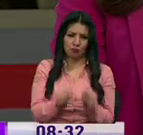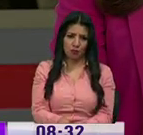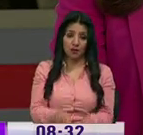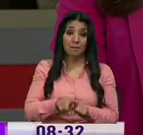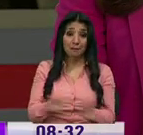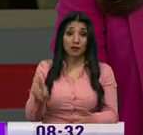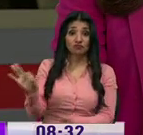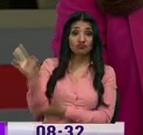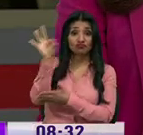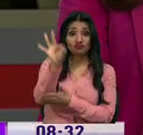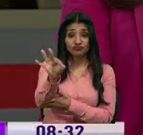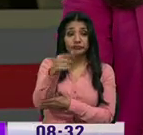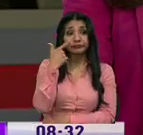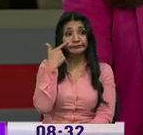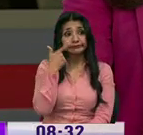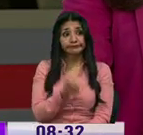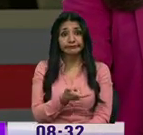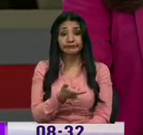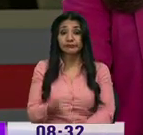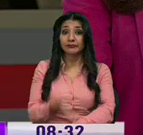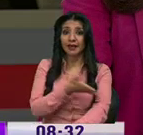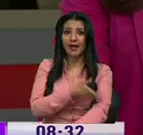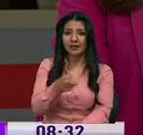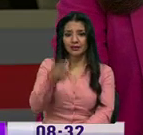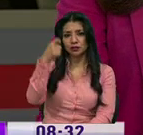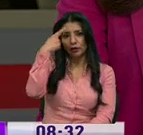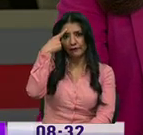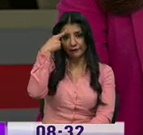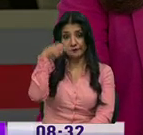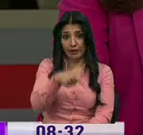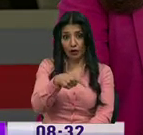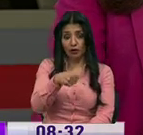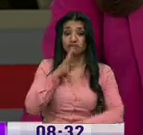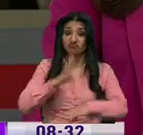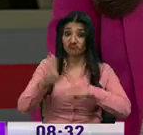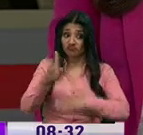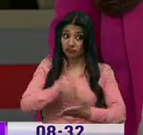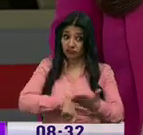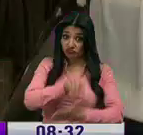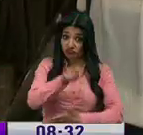sector anunciaron que estarán vigilantes a que se cumpla el acuerdo que firmaron con el gobierno.